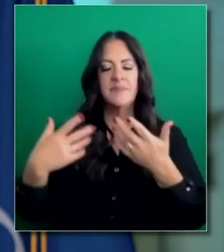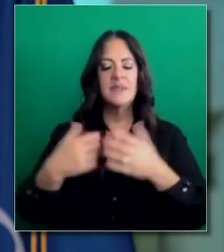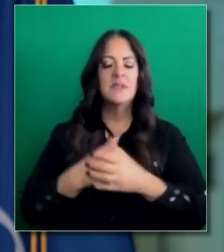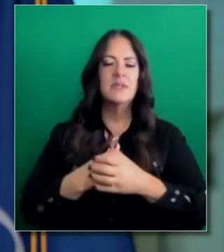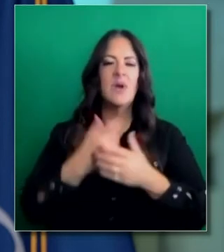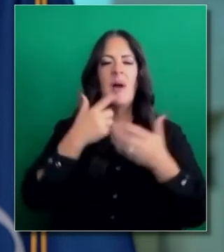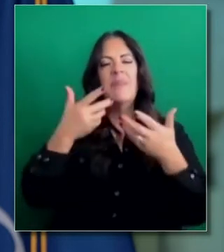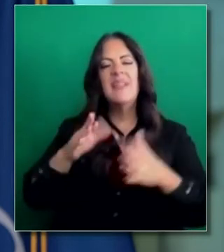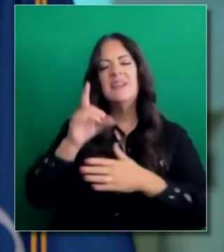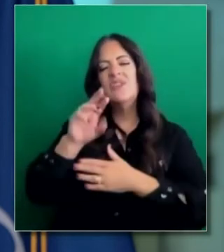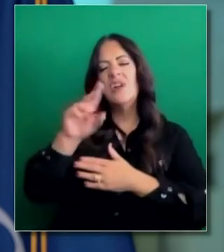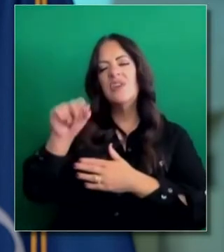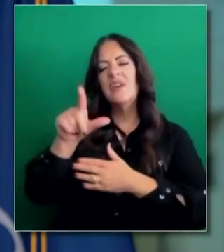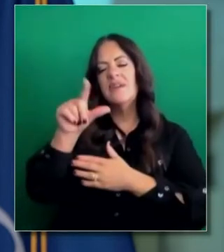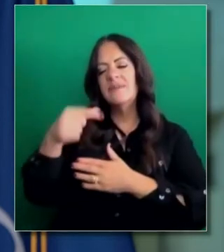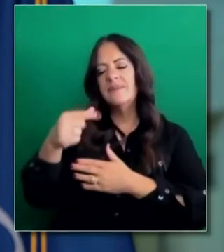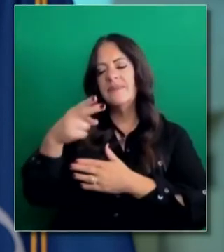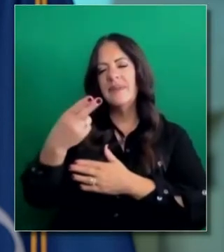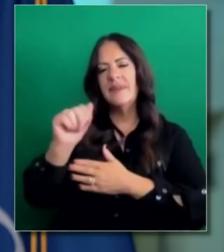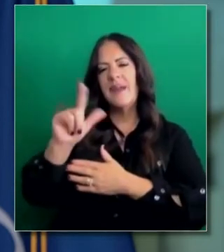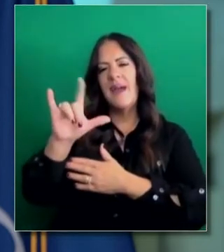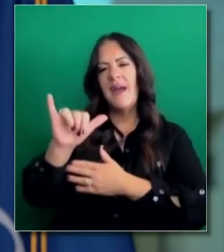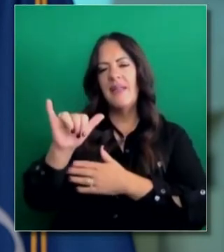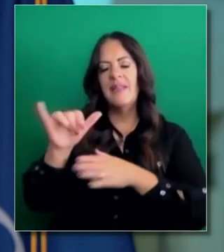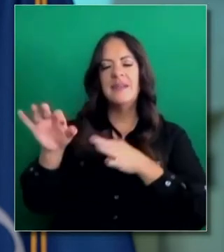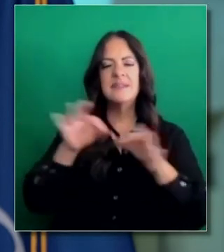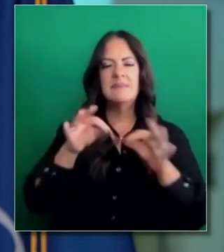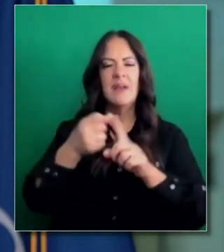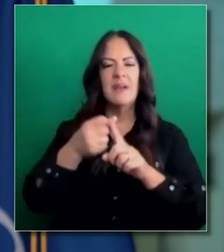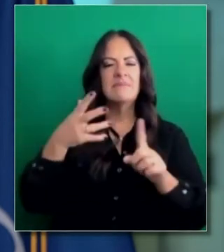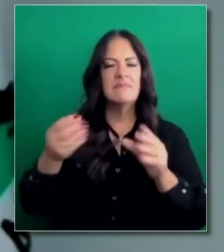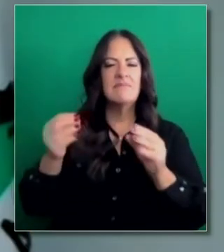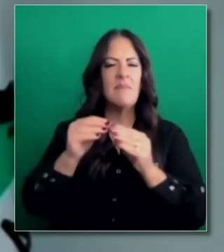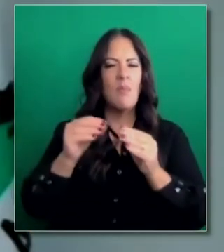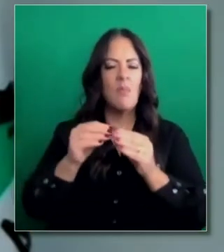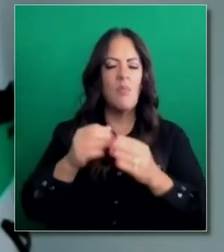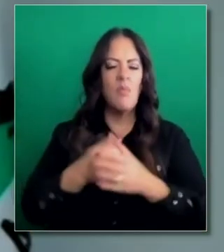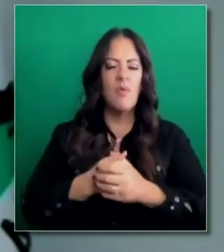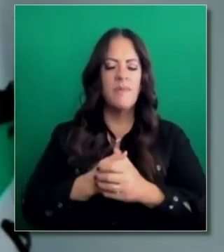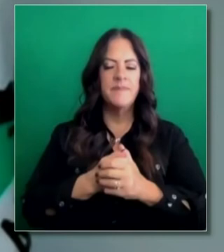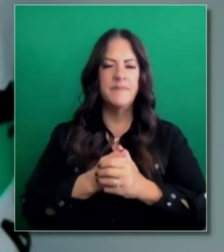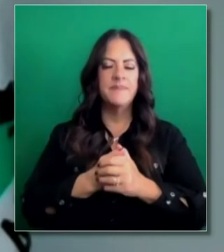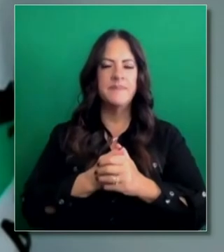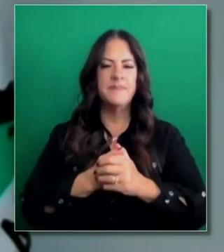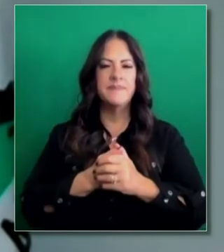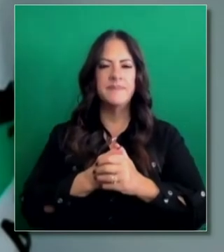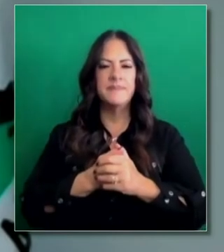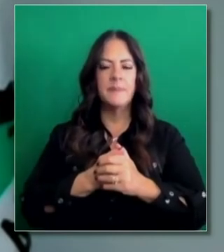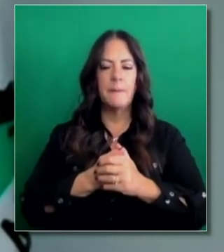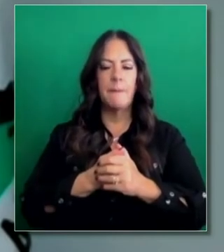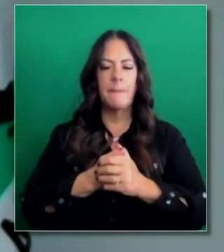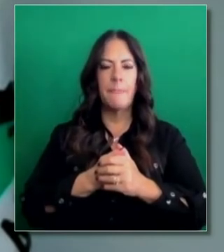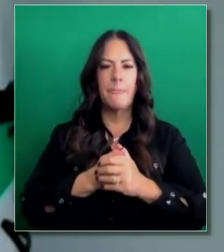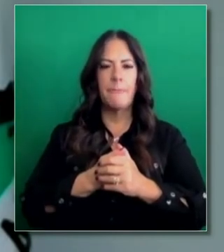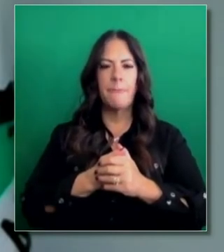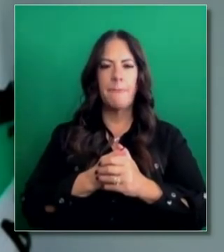responder aquí y después responder más exactamente la segunda parte de la pregunta